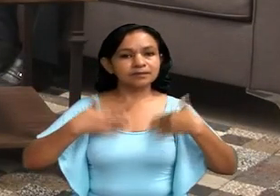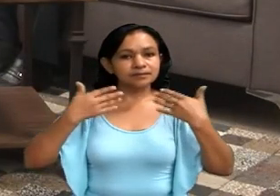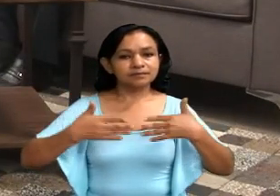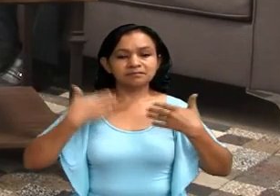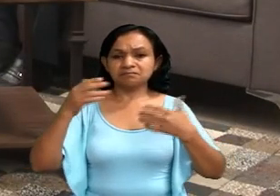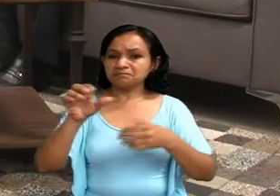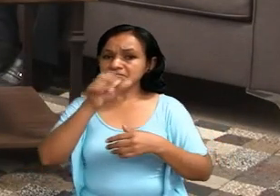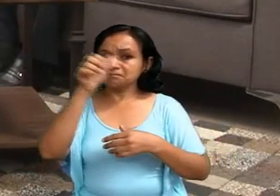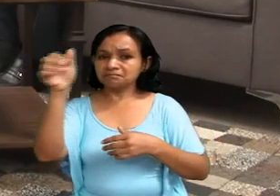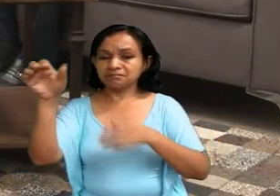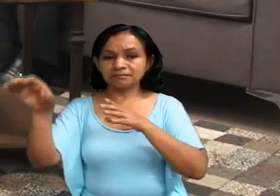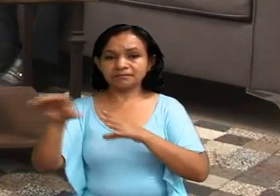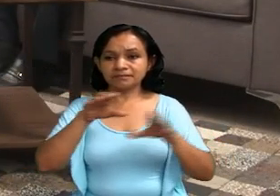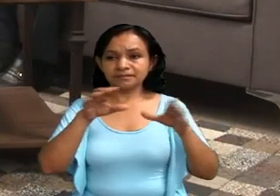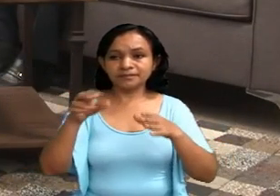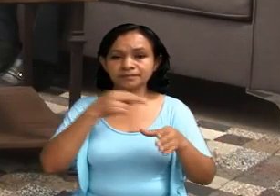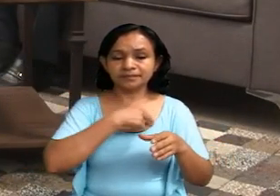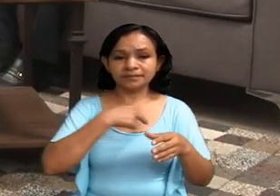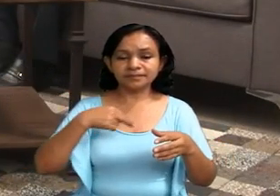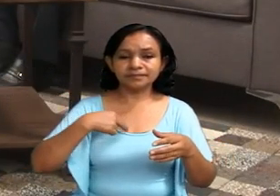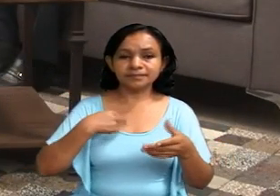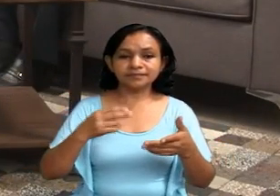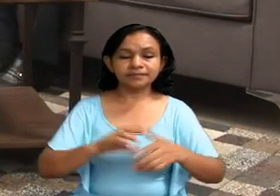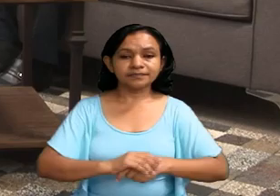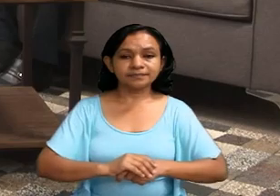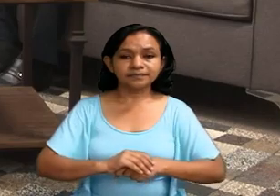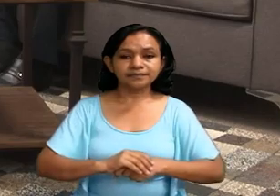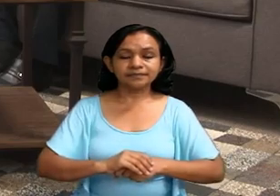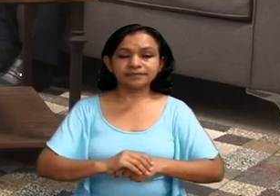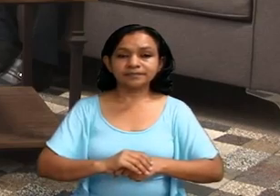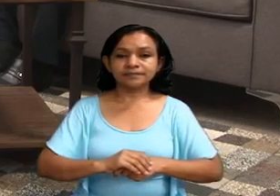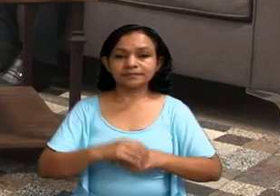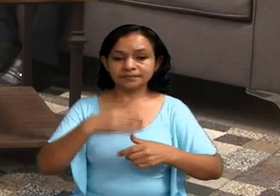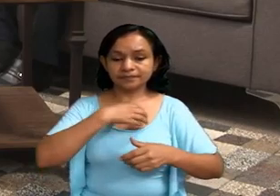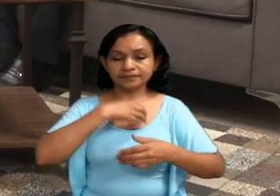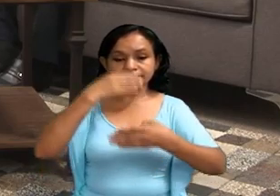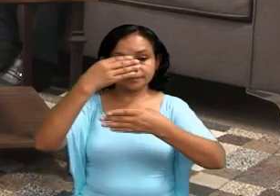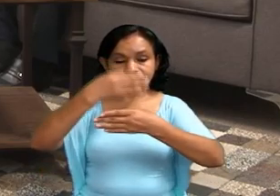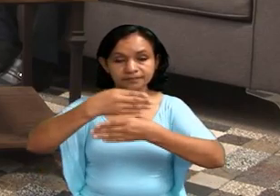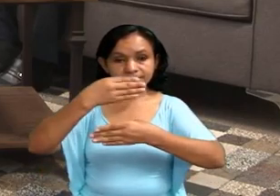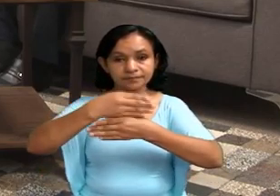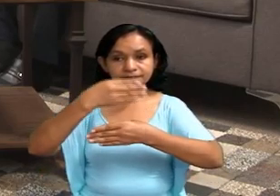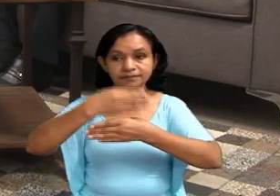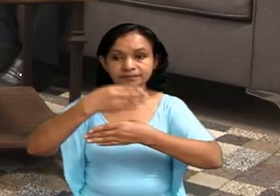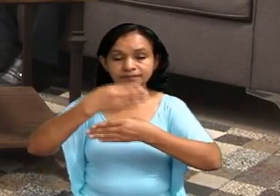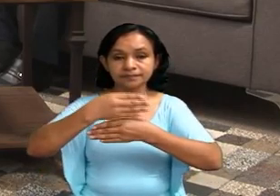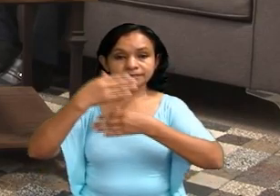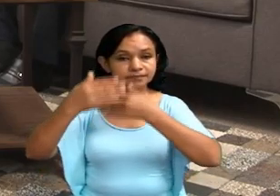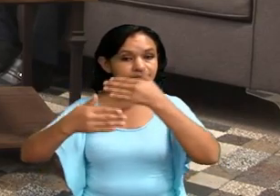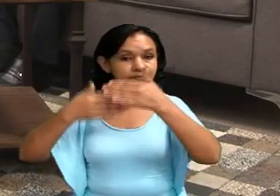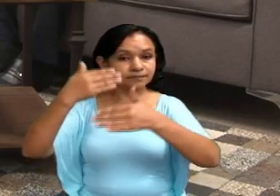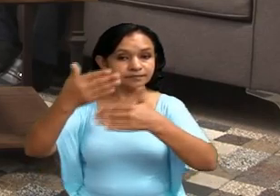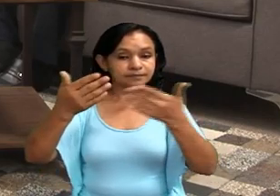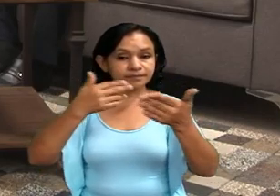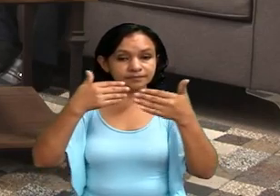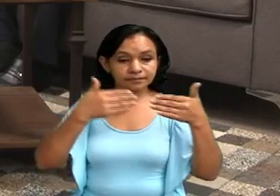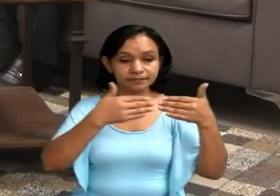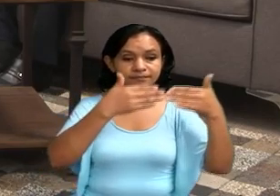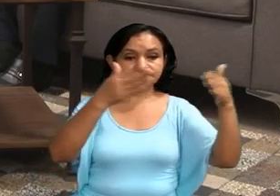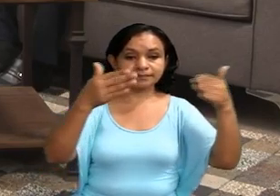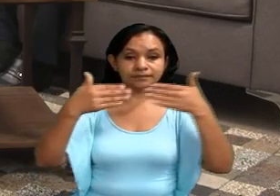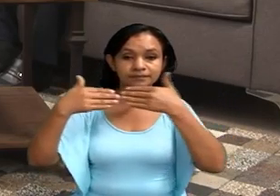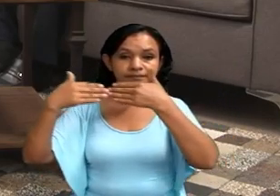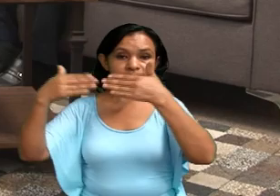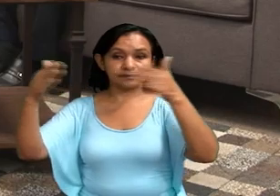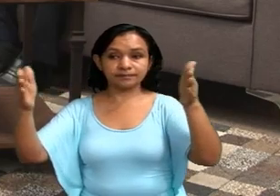hacen, otras cosas que estamos haciendo. Nosotros como teatro también hemos venido abriendo muchísimo